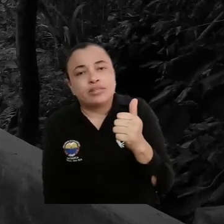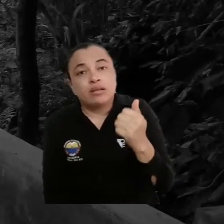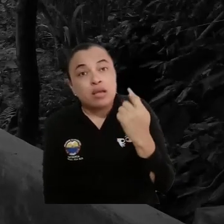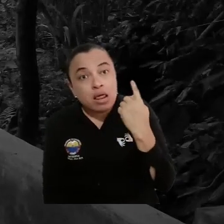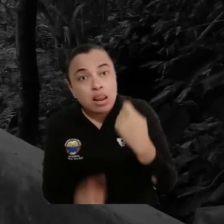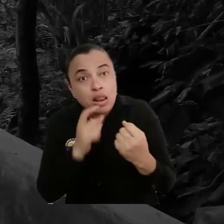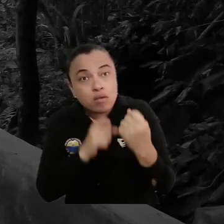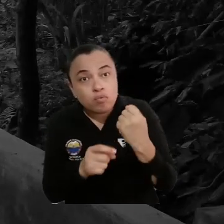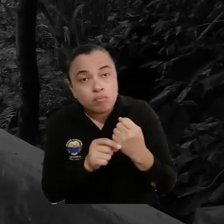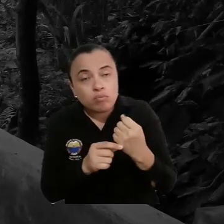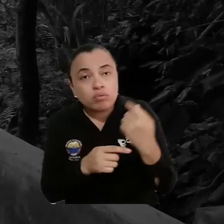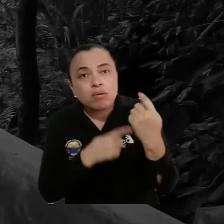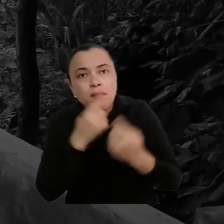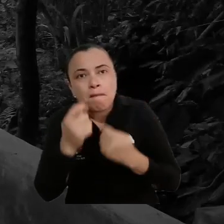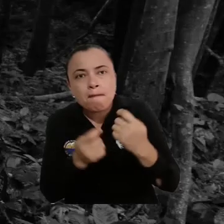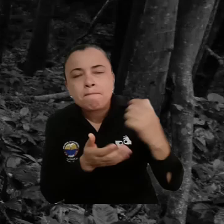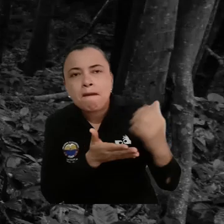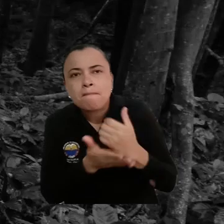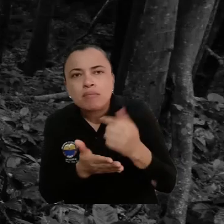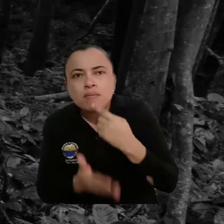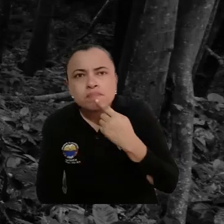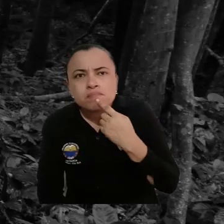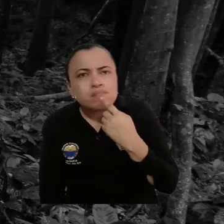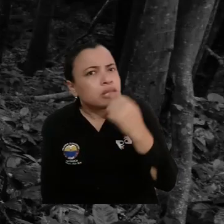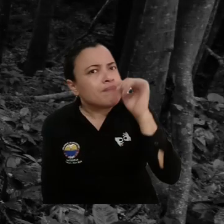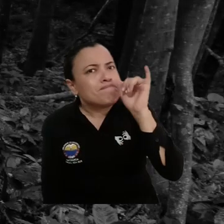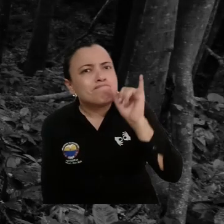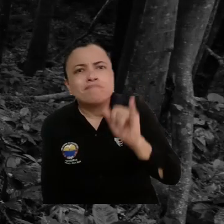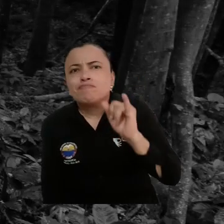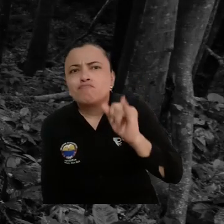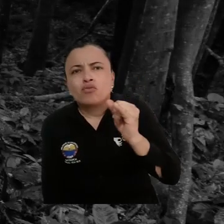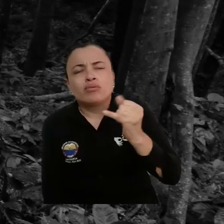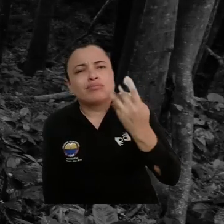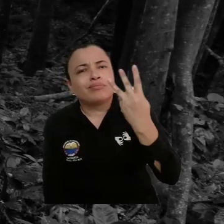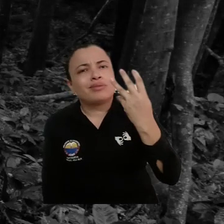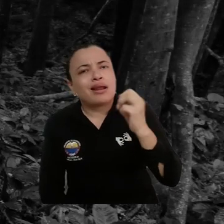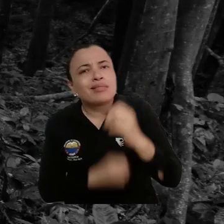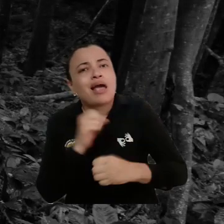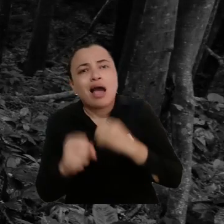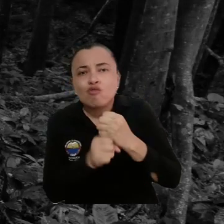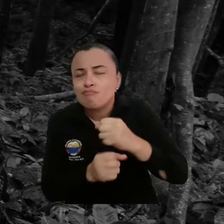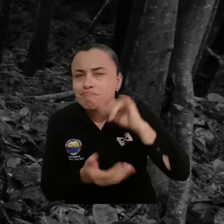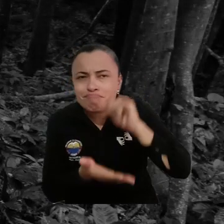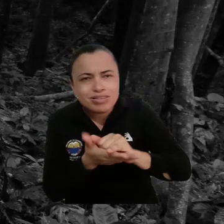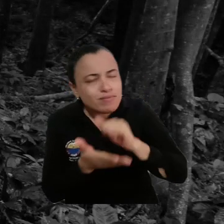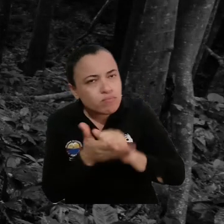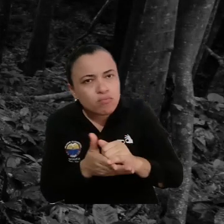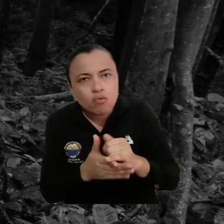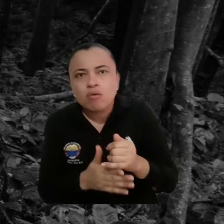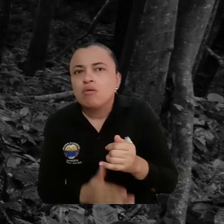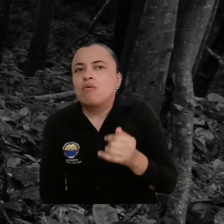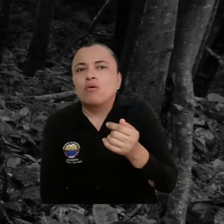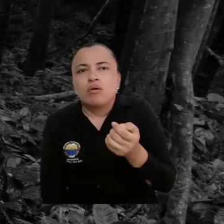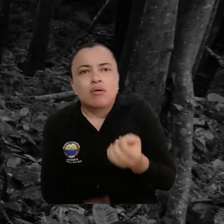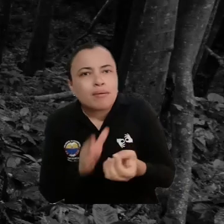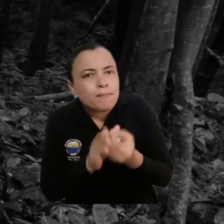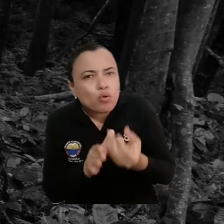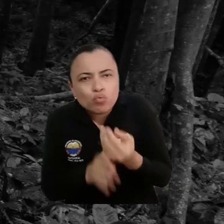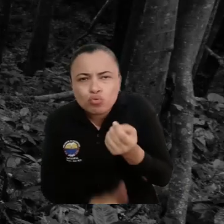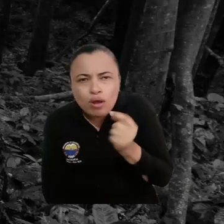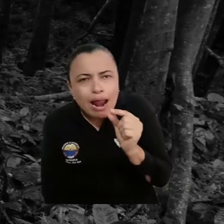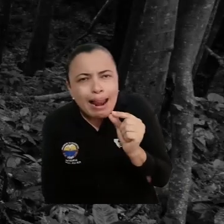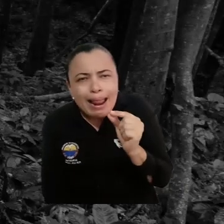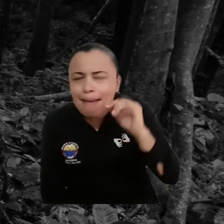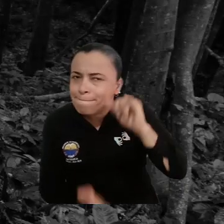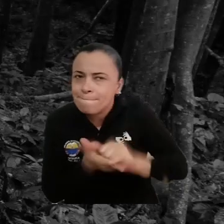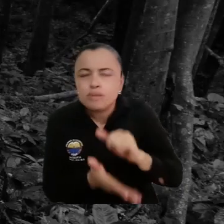pasado apenas lo vi y mira, no ha cambiado nada. De hace unos 30 años, le dije yo, el mismo café, el mismo